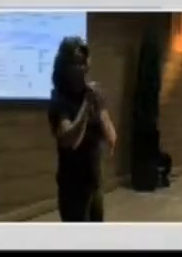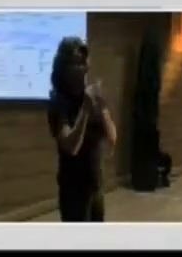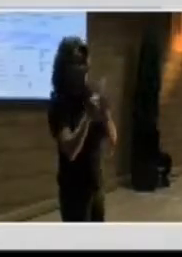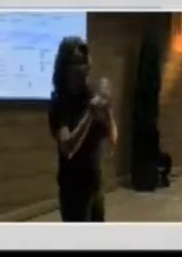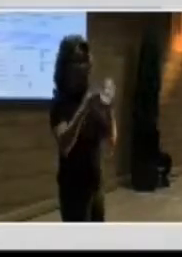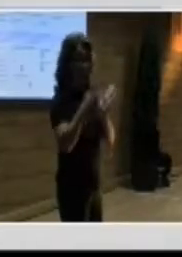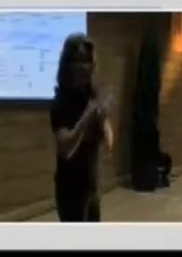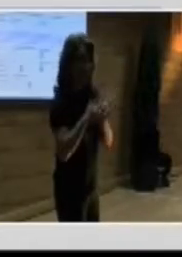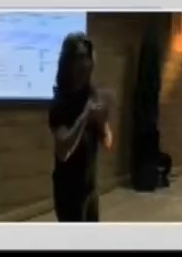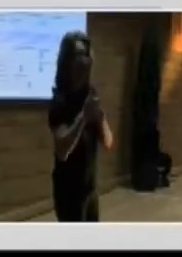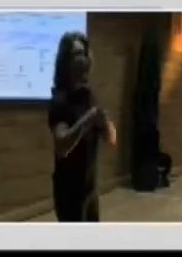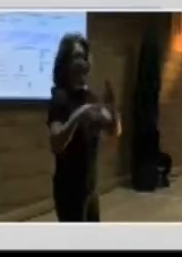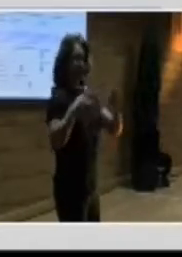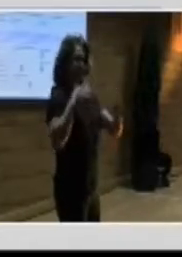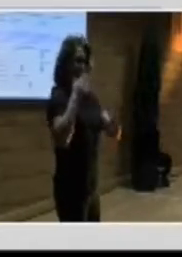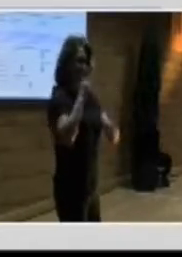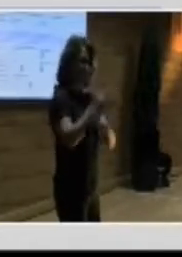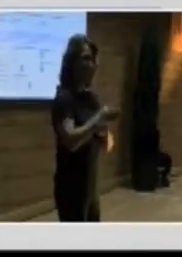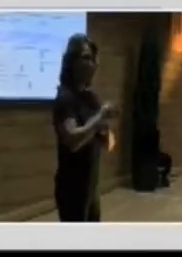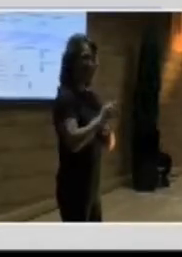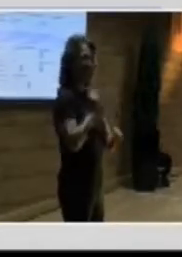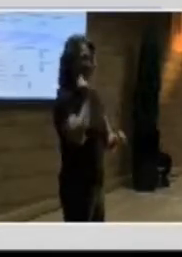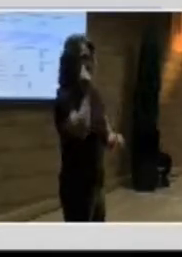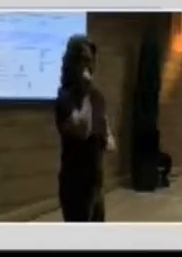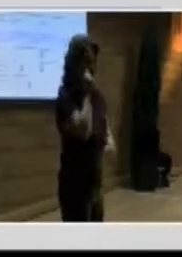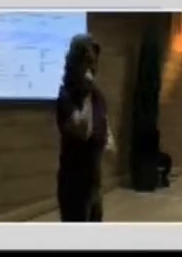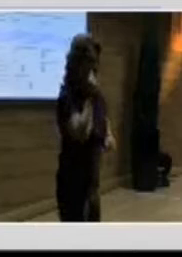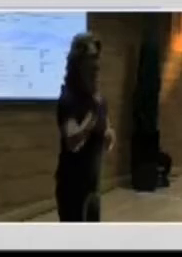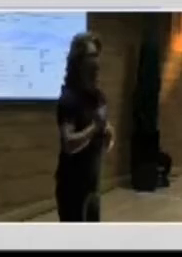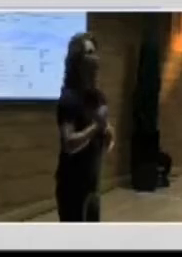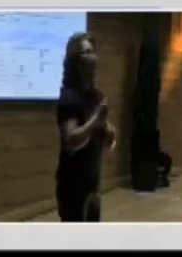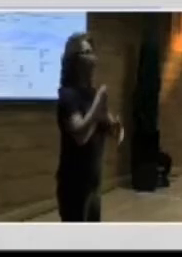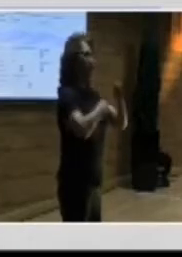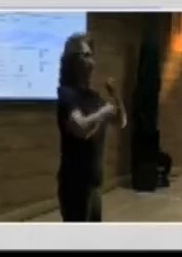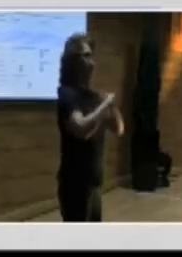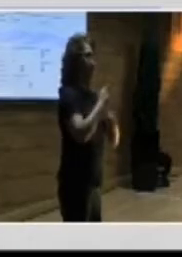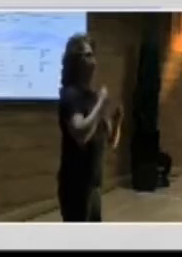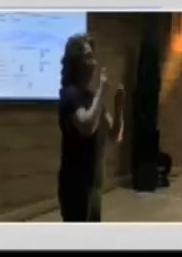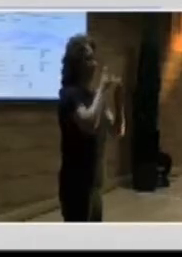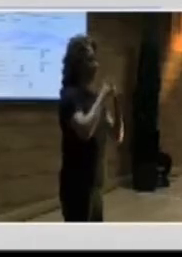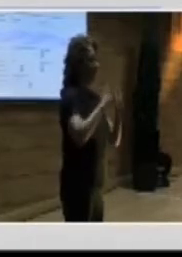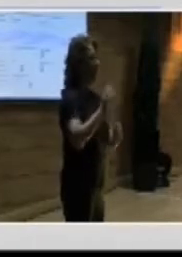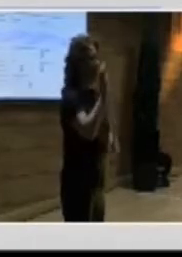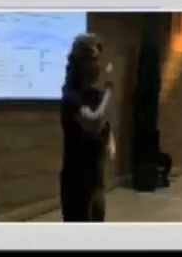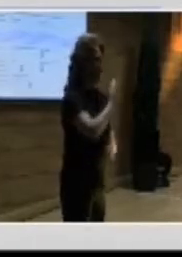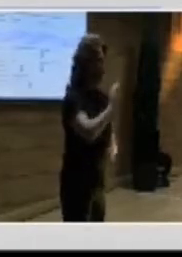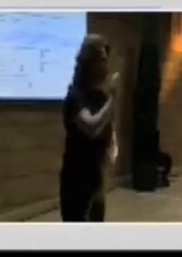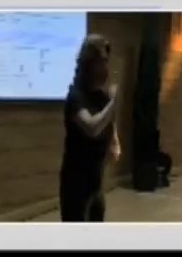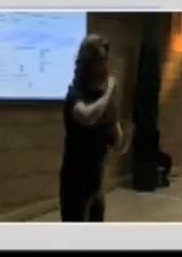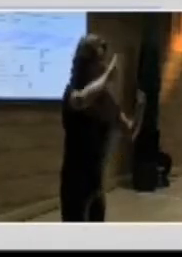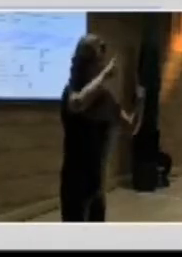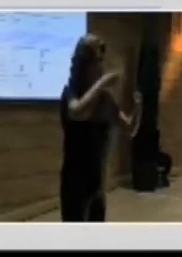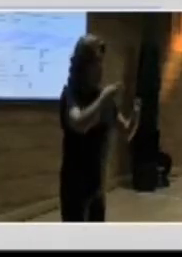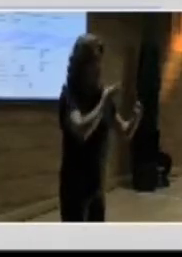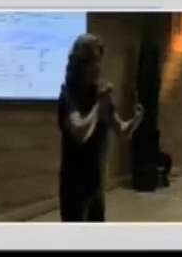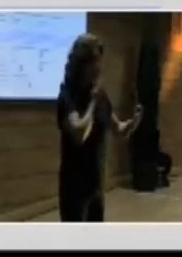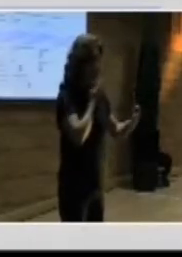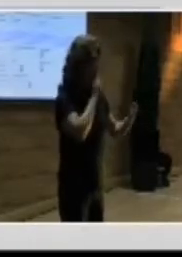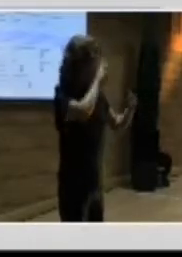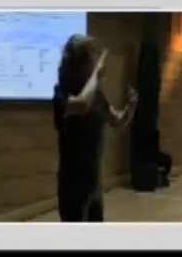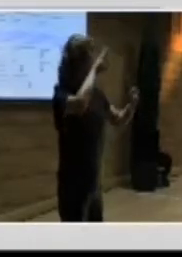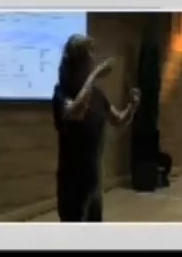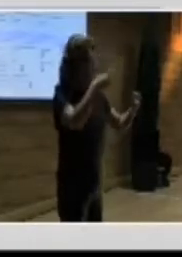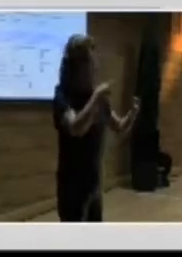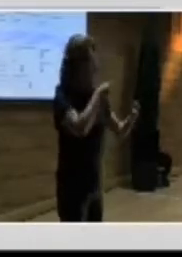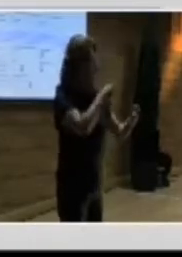a conocer iniciativas como esta de CEAFA y de las sociedades científicas, una página web donde cualquier persona